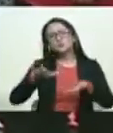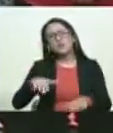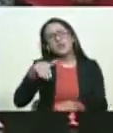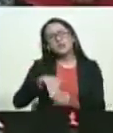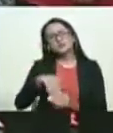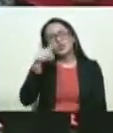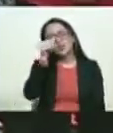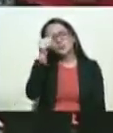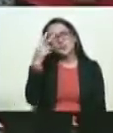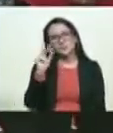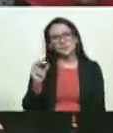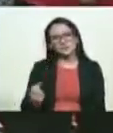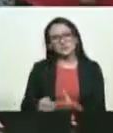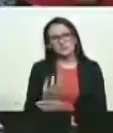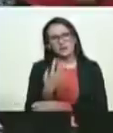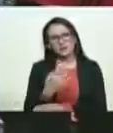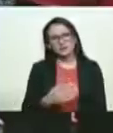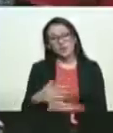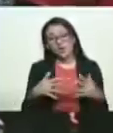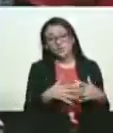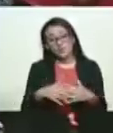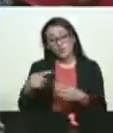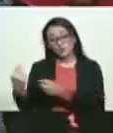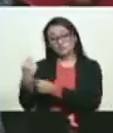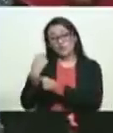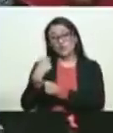del domingo 20 de mayo maturro